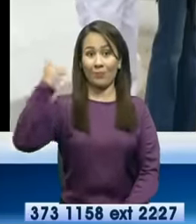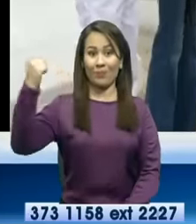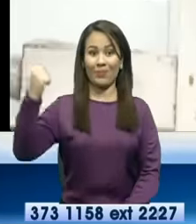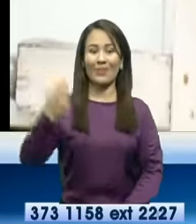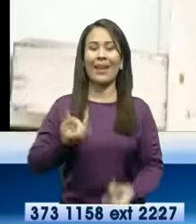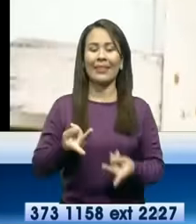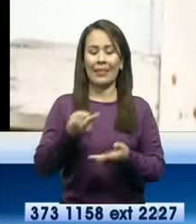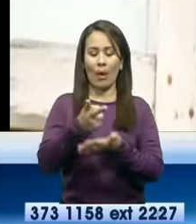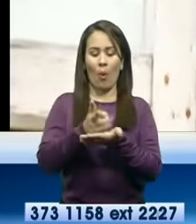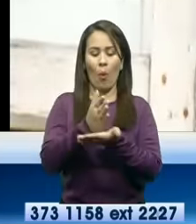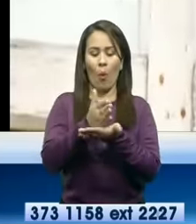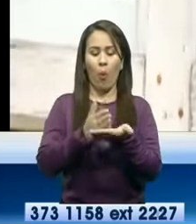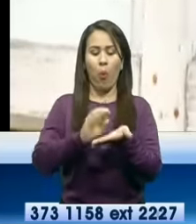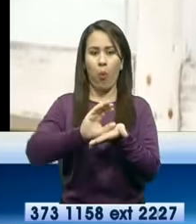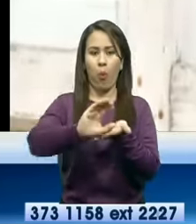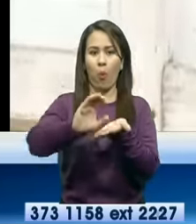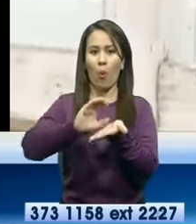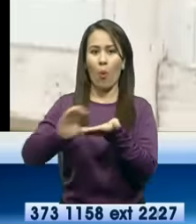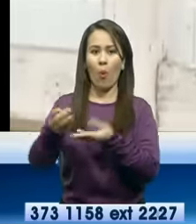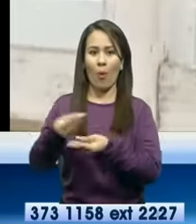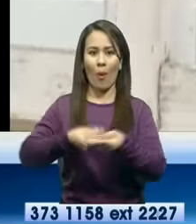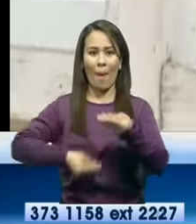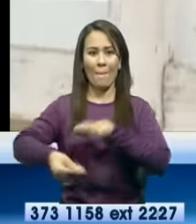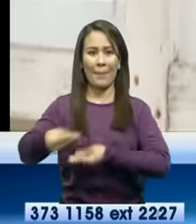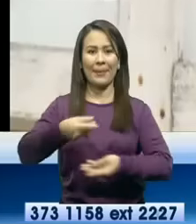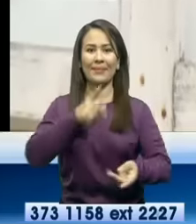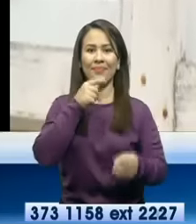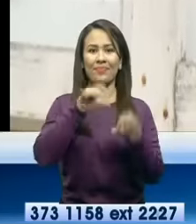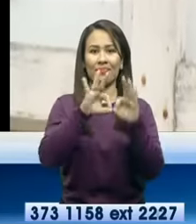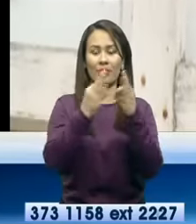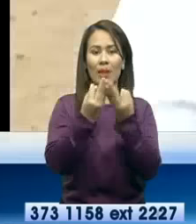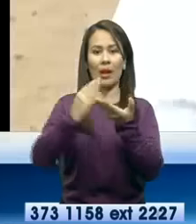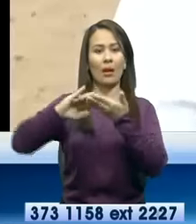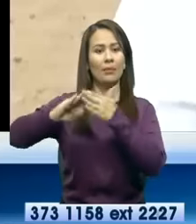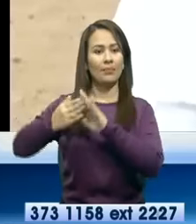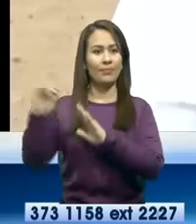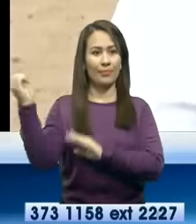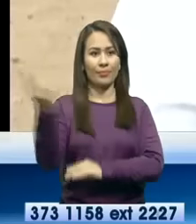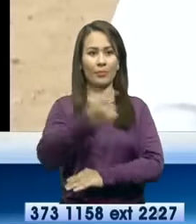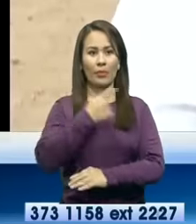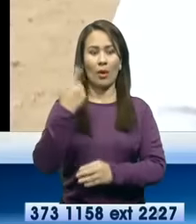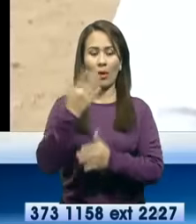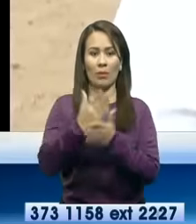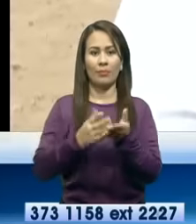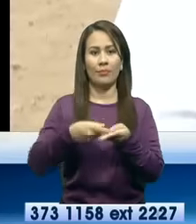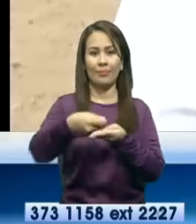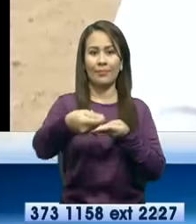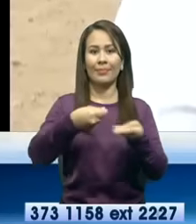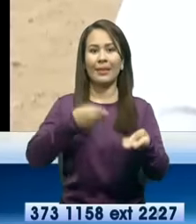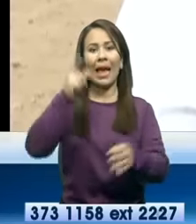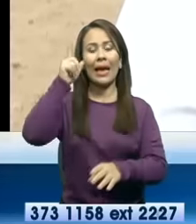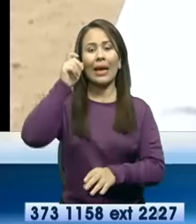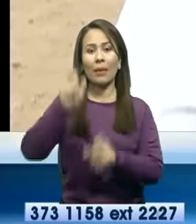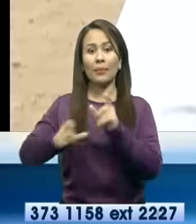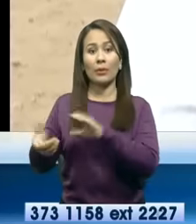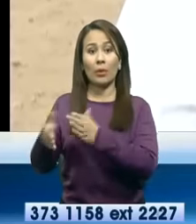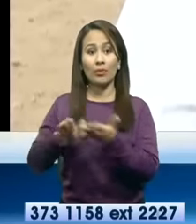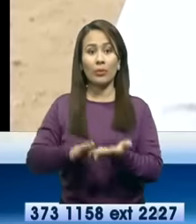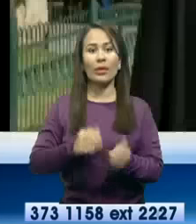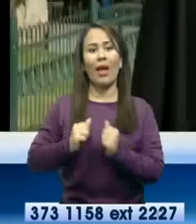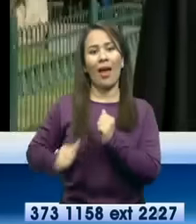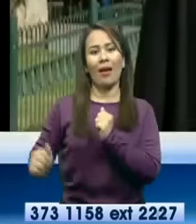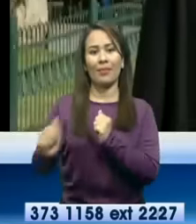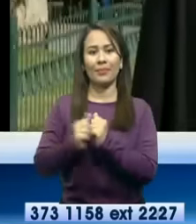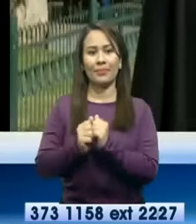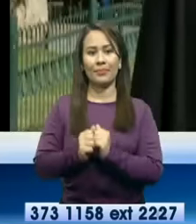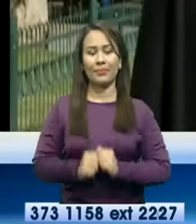significa compartir y es el momento en que la comunidad comparte entre ellos y también con sus difuntos, ya que creen que ellos están acompañándolos.